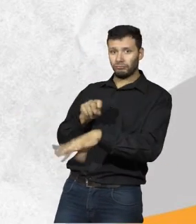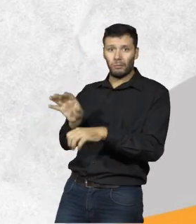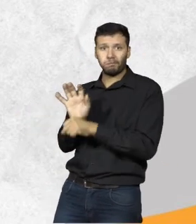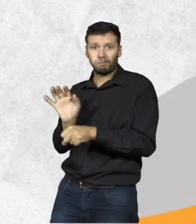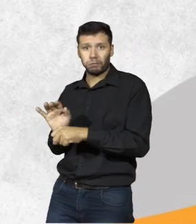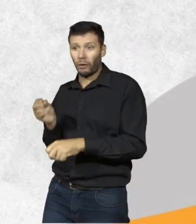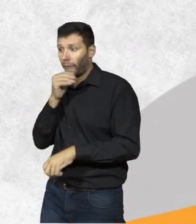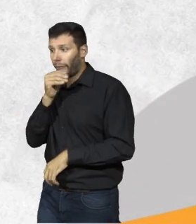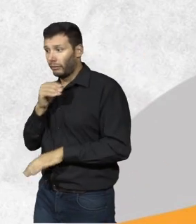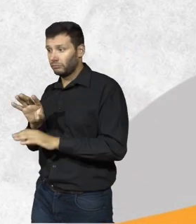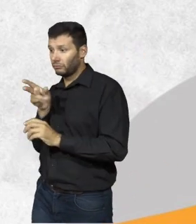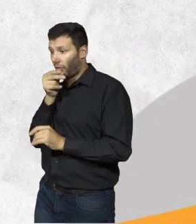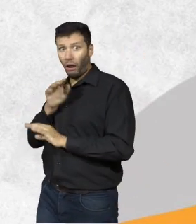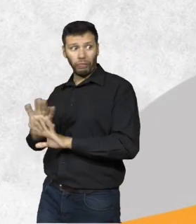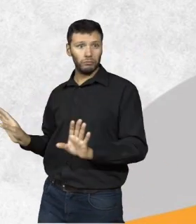otro quedó